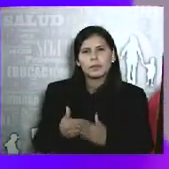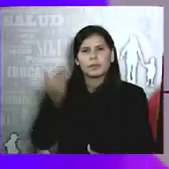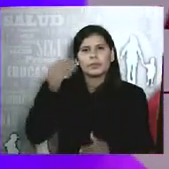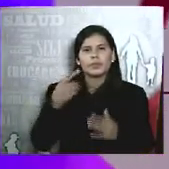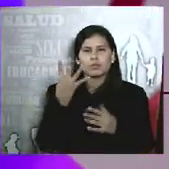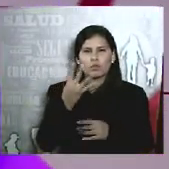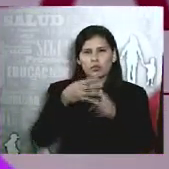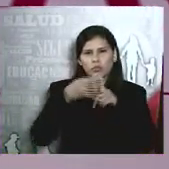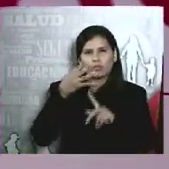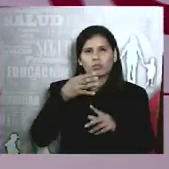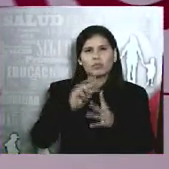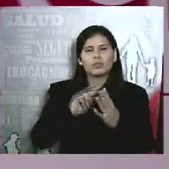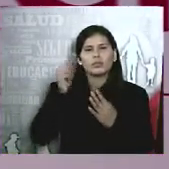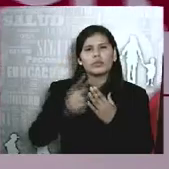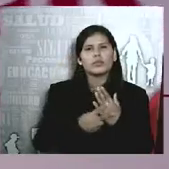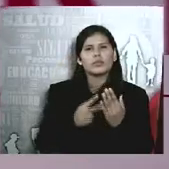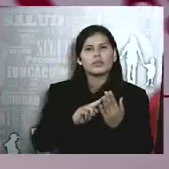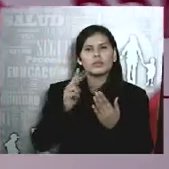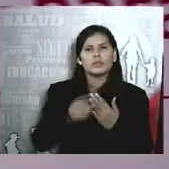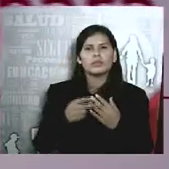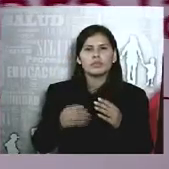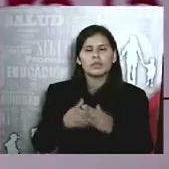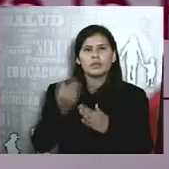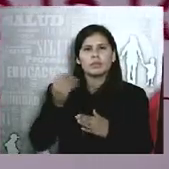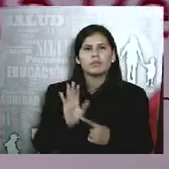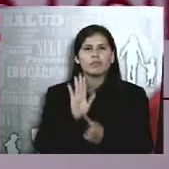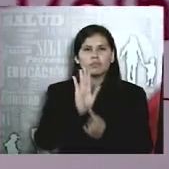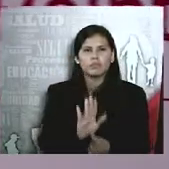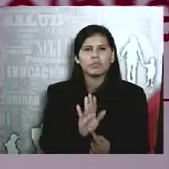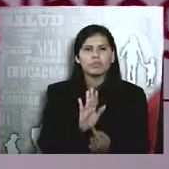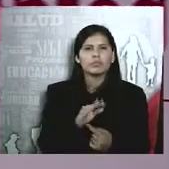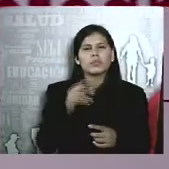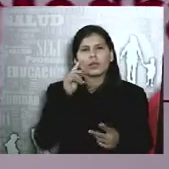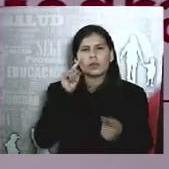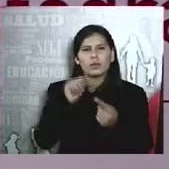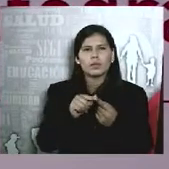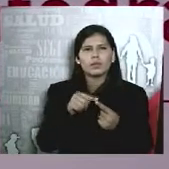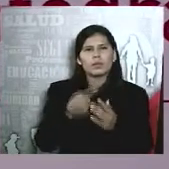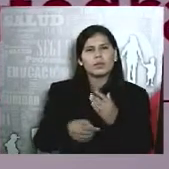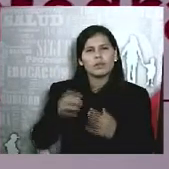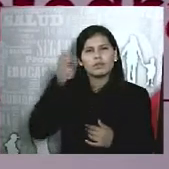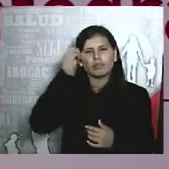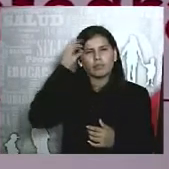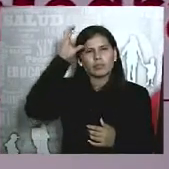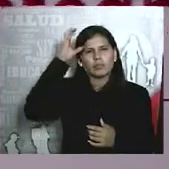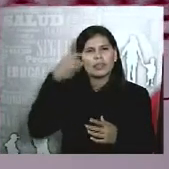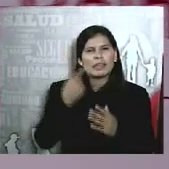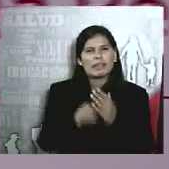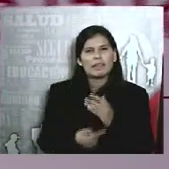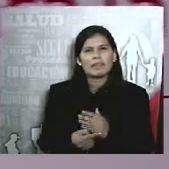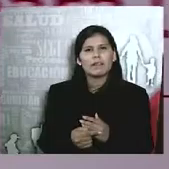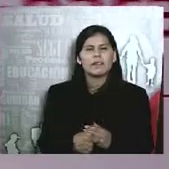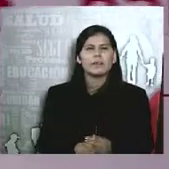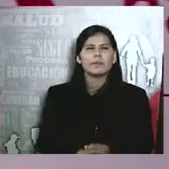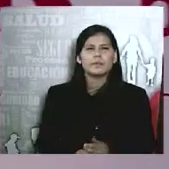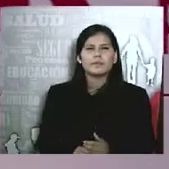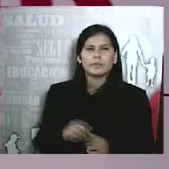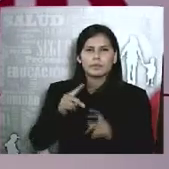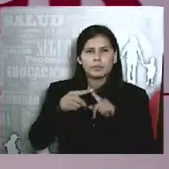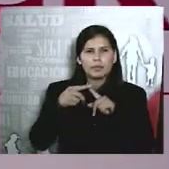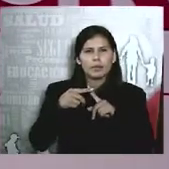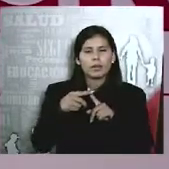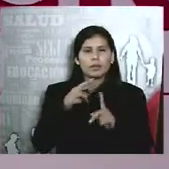proyectos de cooperación técnica que formulamos y presentamos, que tienen como objetivo tener un conocimiento de doble vía. Lo realizamos 2